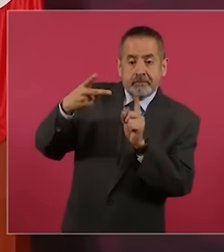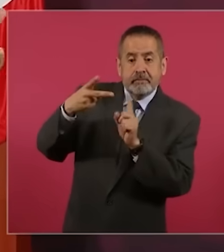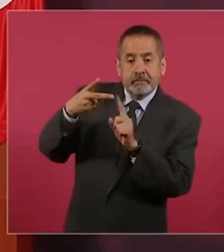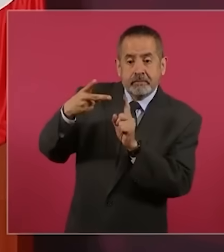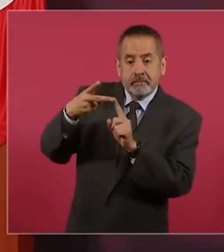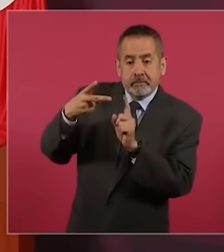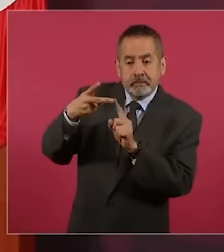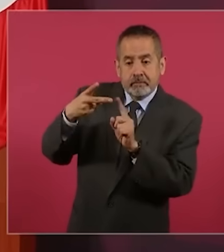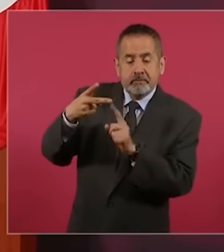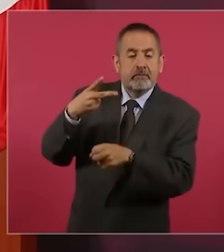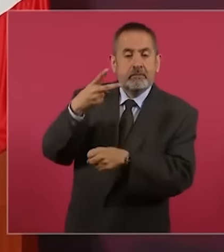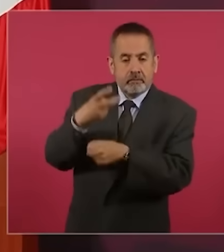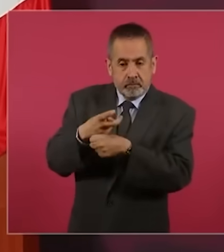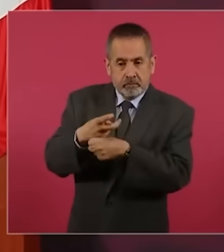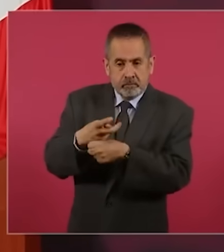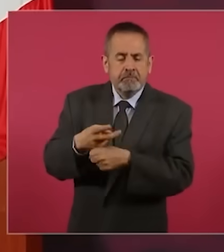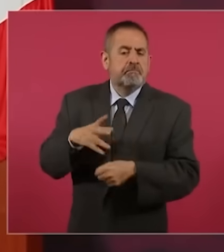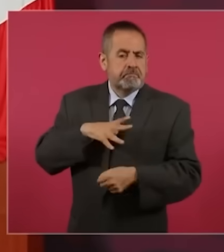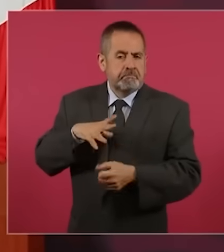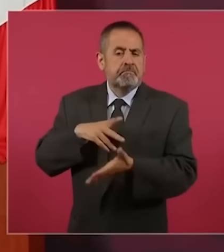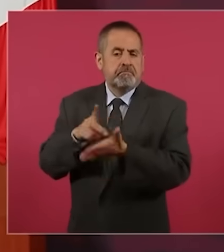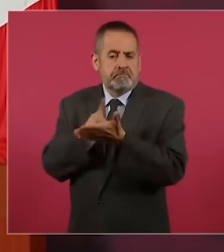tenía derecho